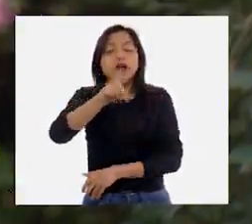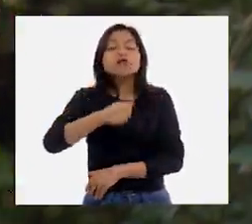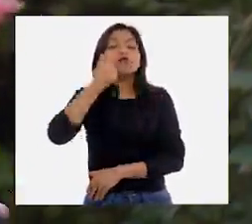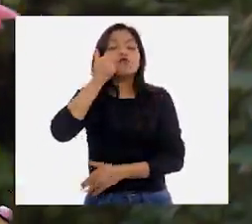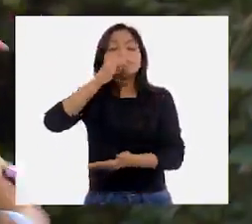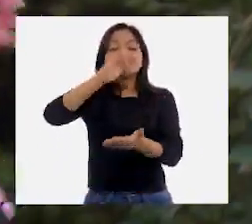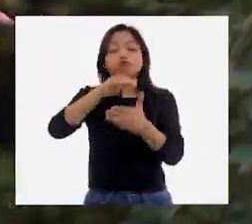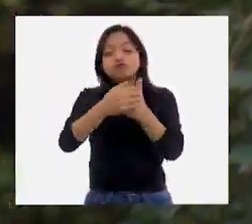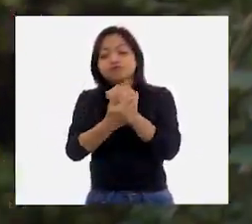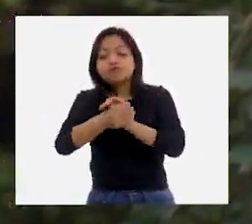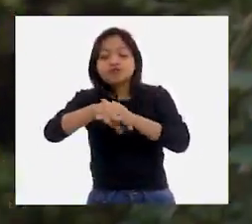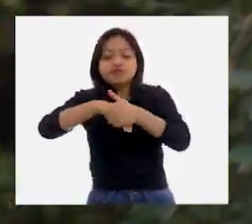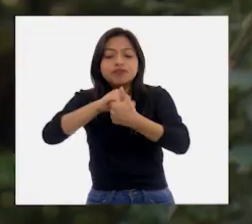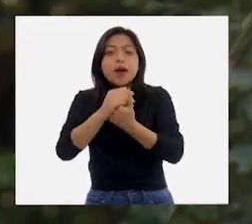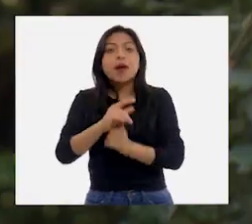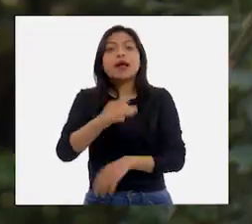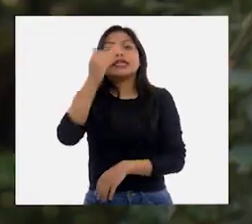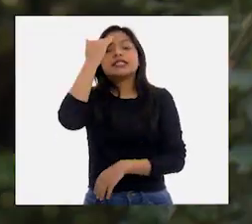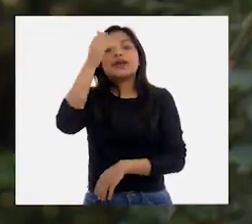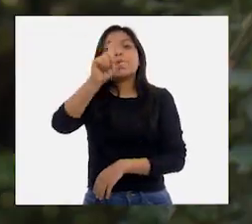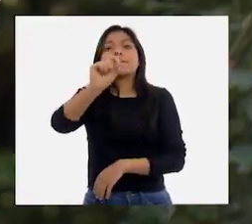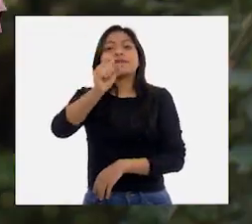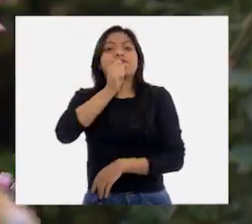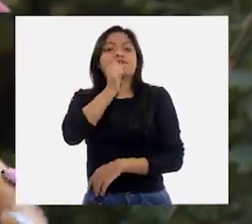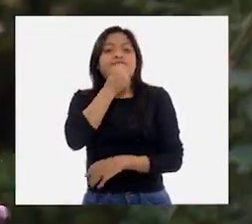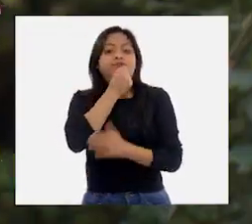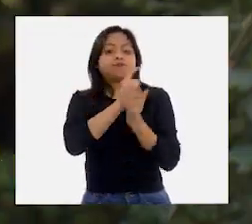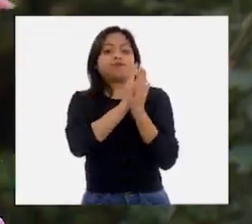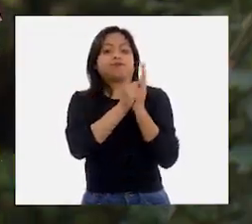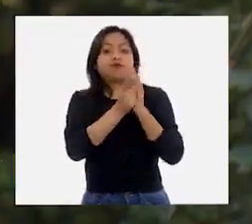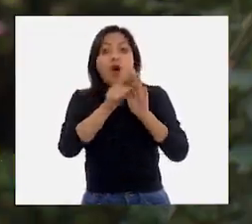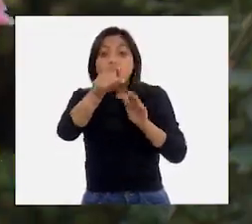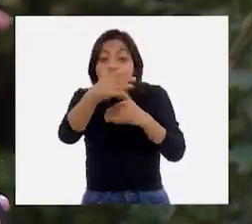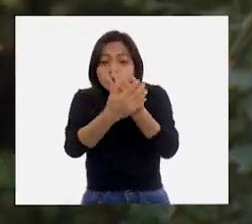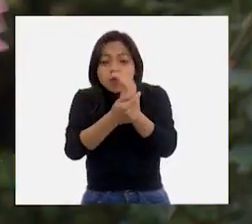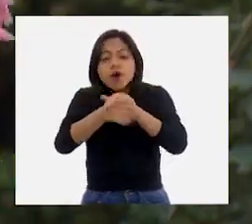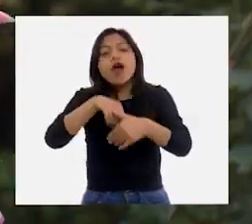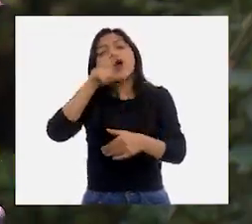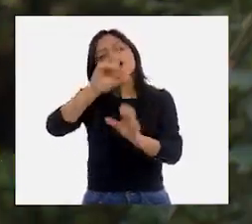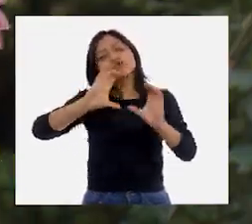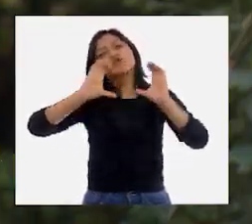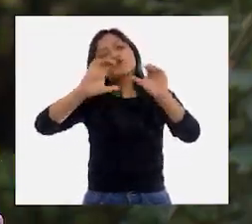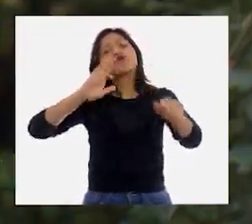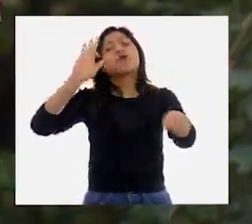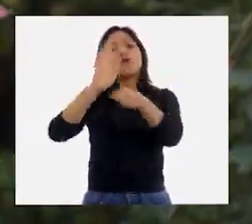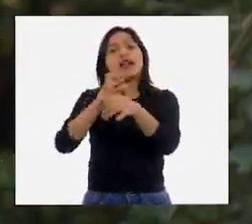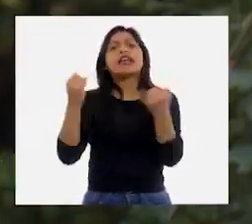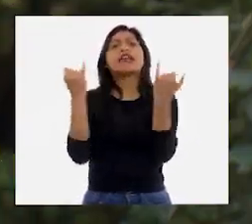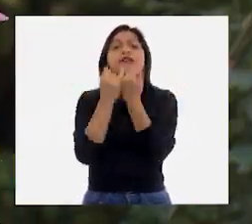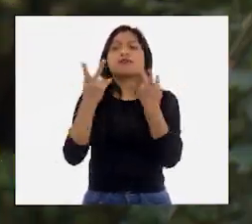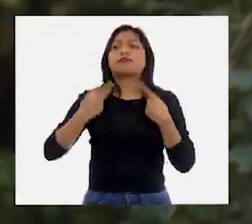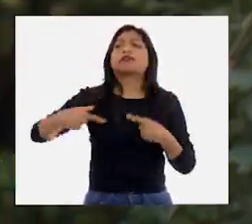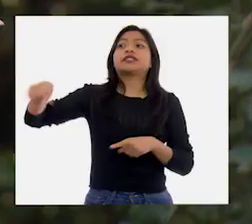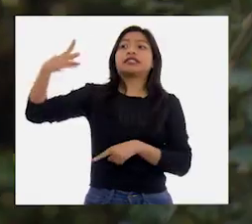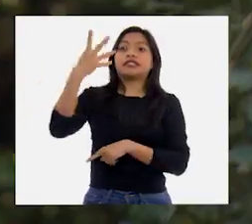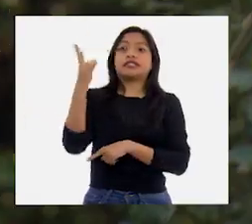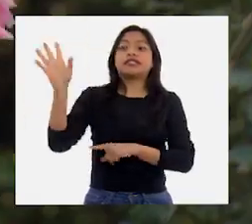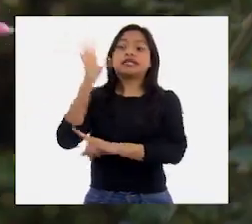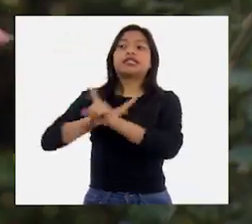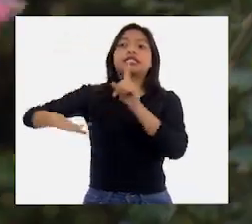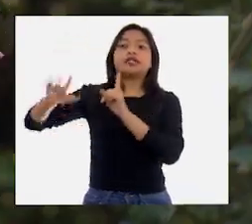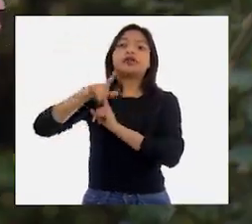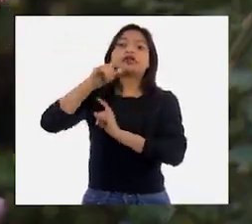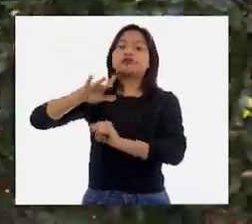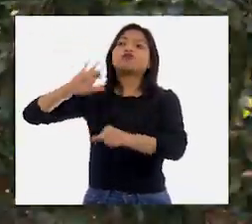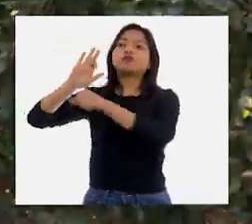jabón durante 20 segundos. Así te proteges tú y proteges a todas las personas que